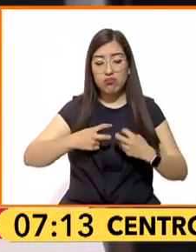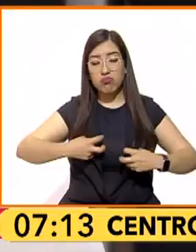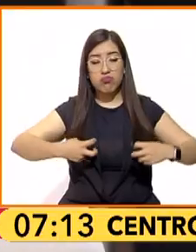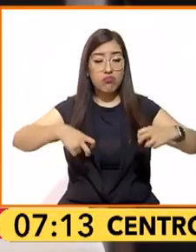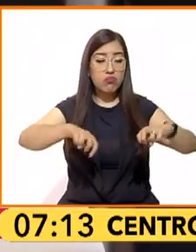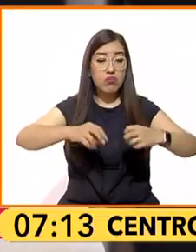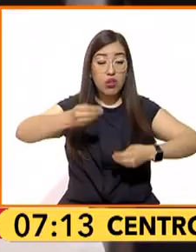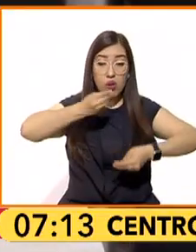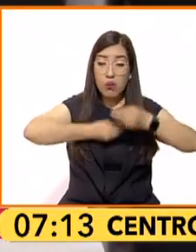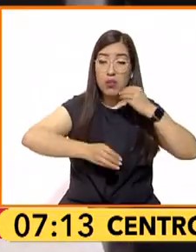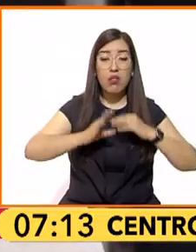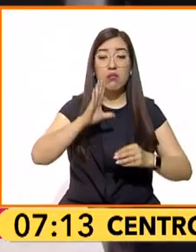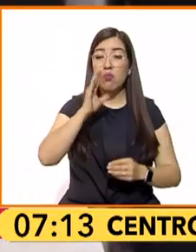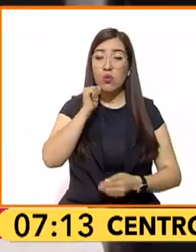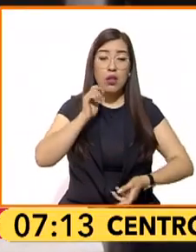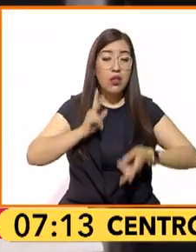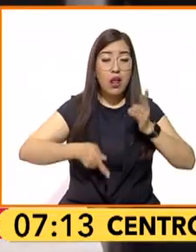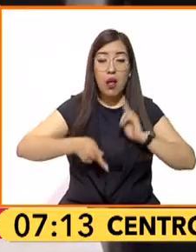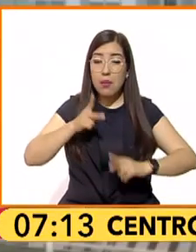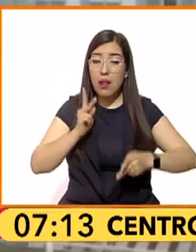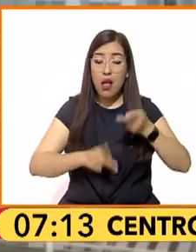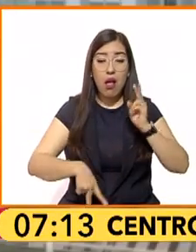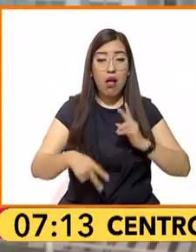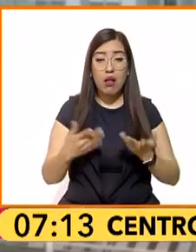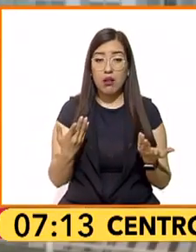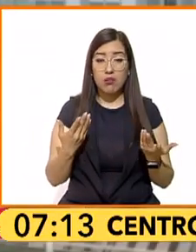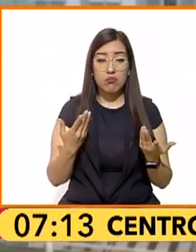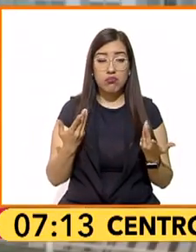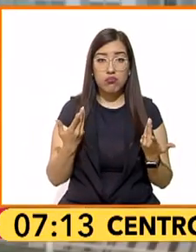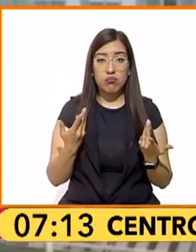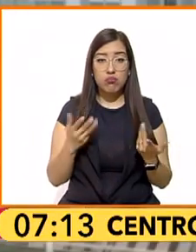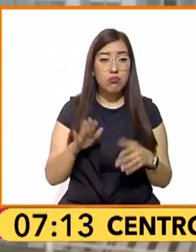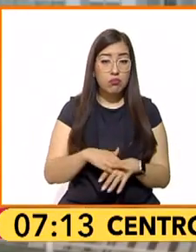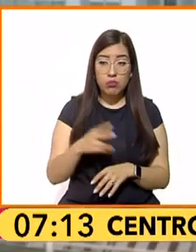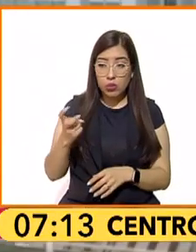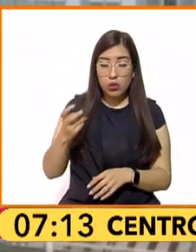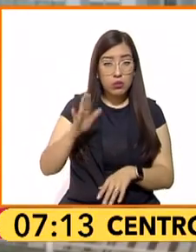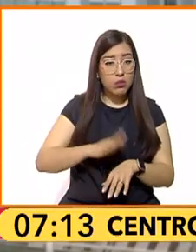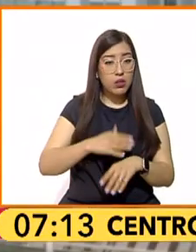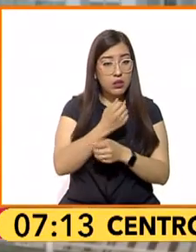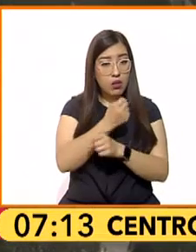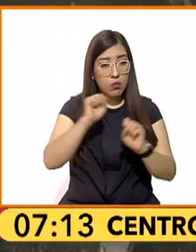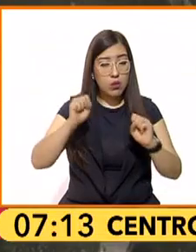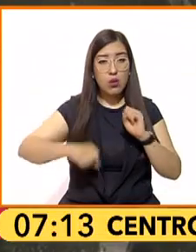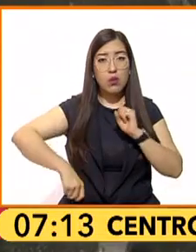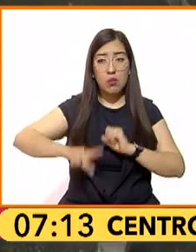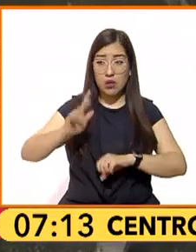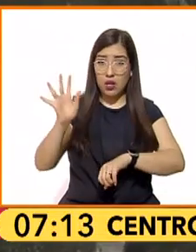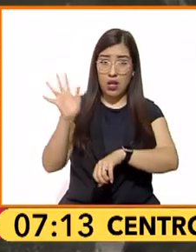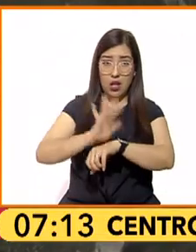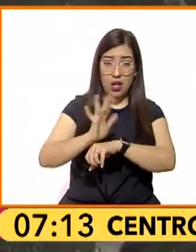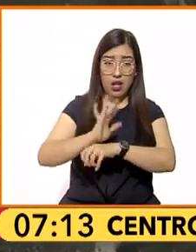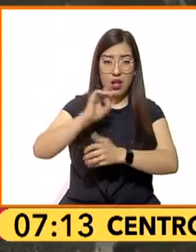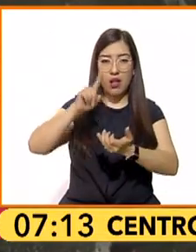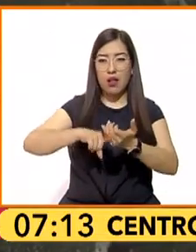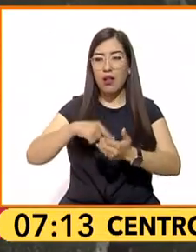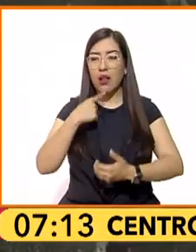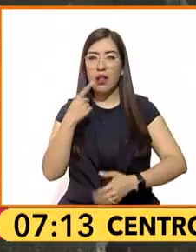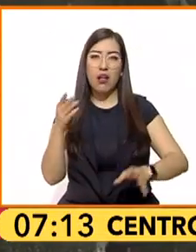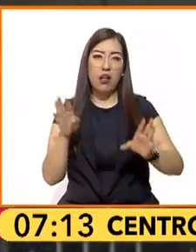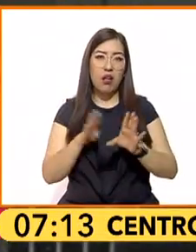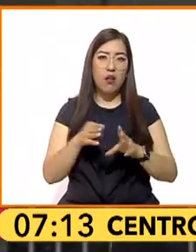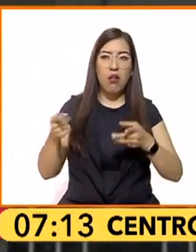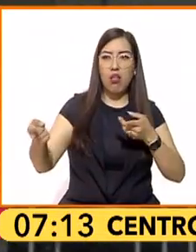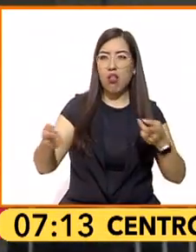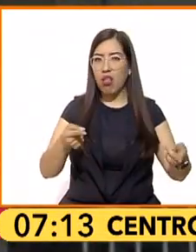los pasillos. O sea, está prohibido hablar, por eso es que es aburrido. Pero en la película se ve que están ahí grillando y están